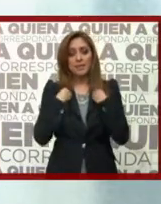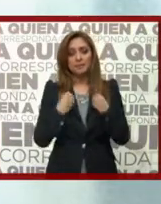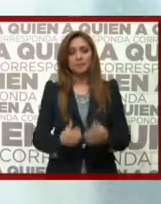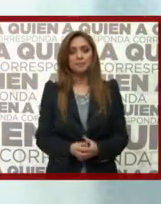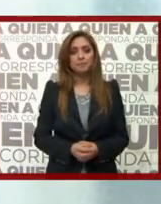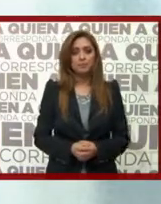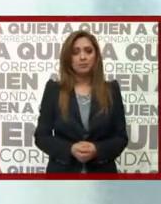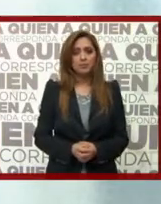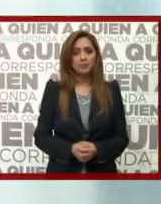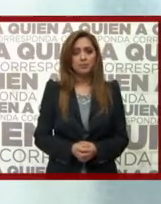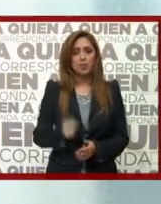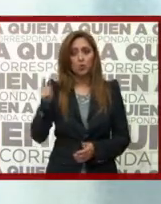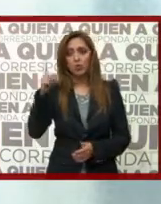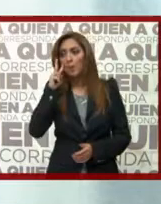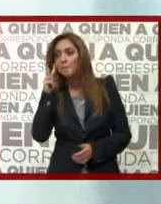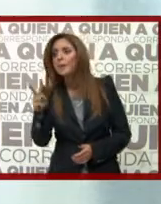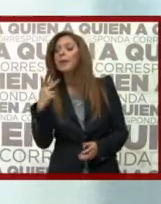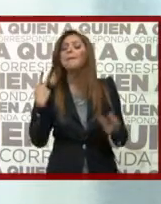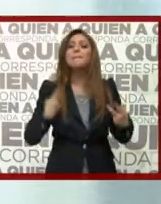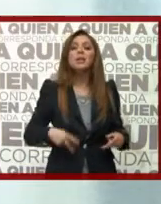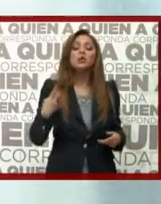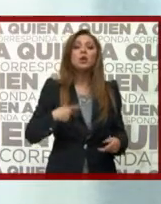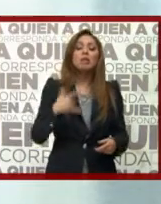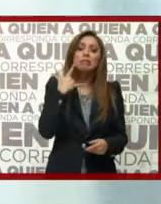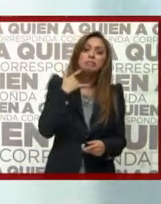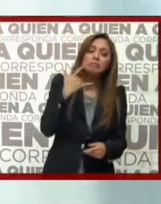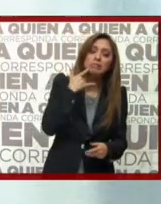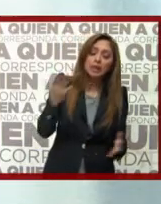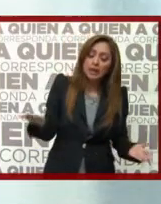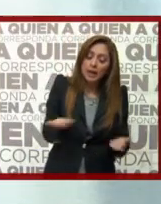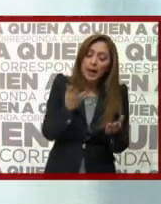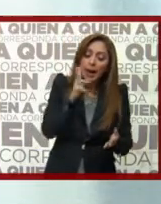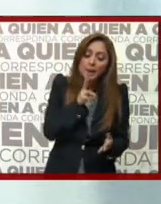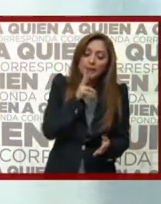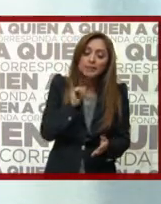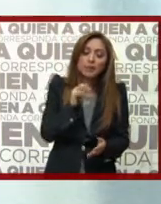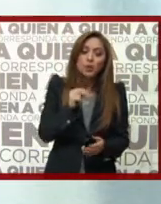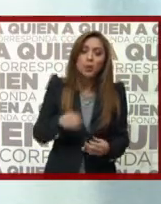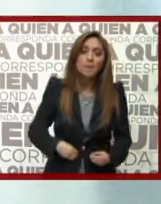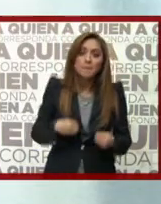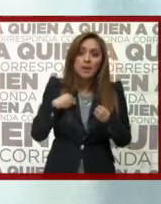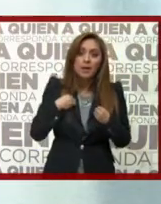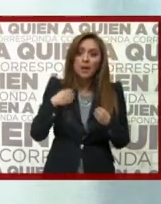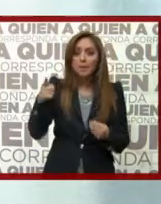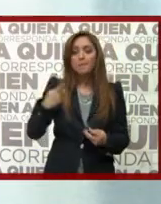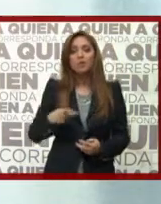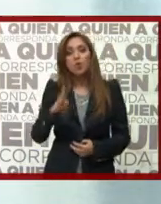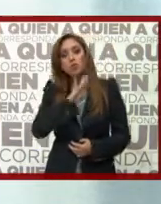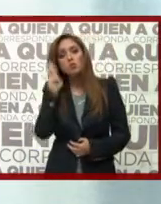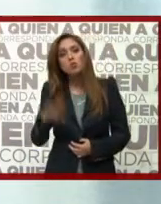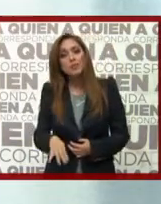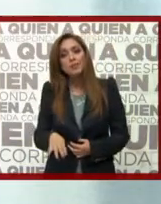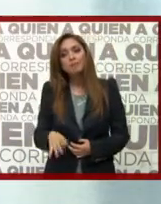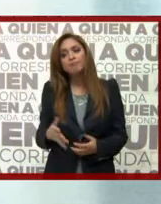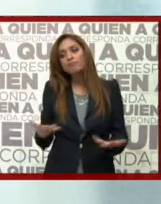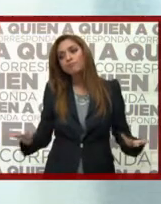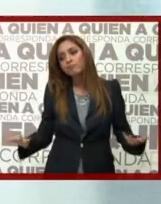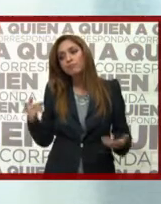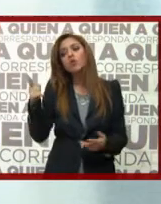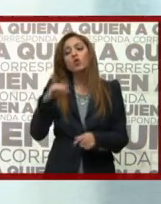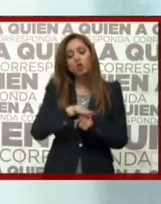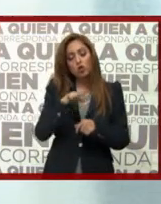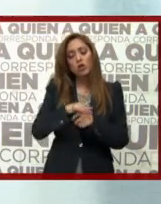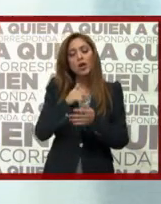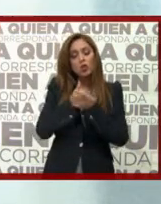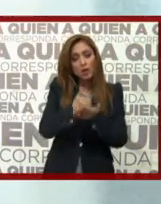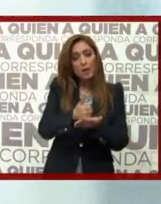hubieran visto la entrega y las ganas de sacarla adelante y muere, lo toman como, pues hizo hasta lo imposible.